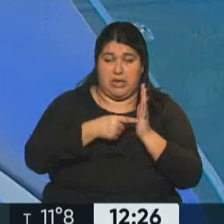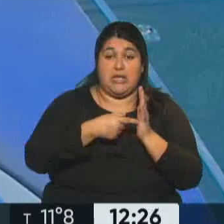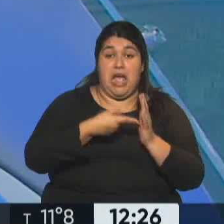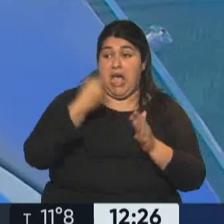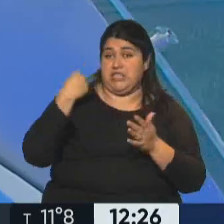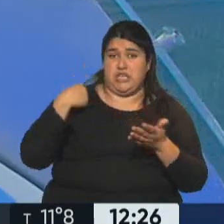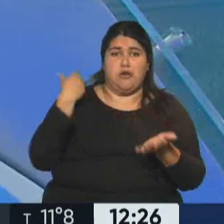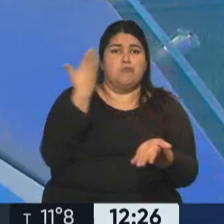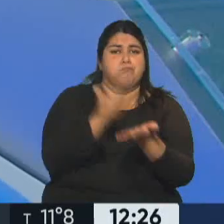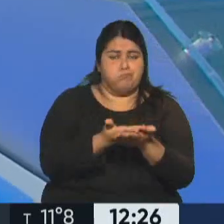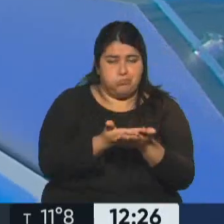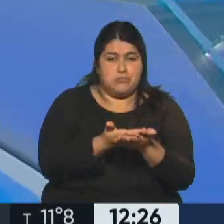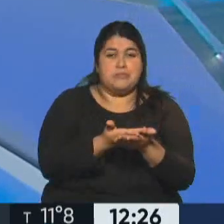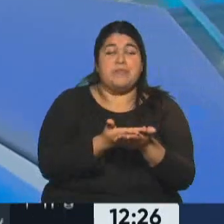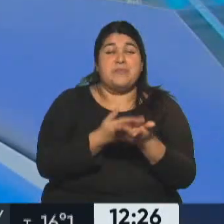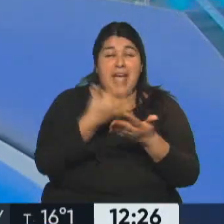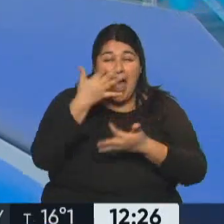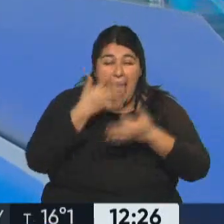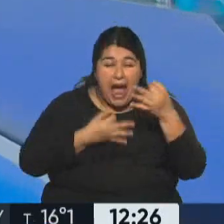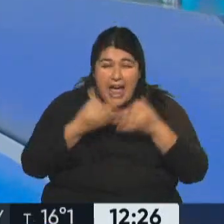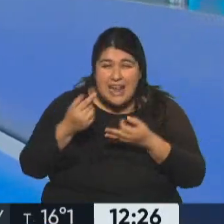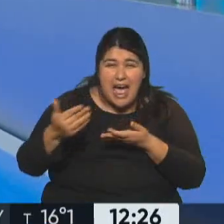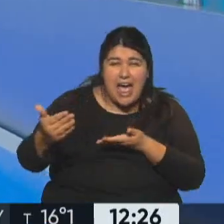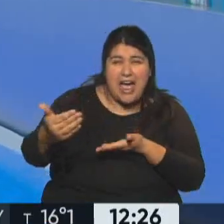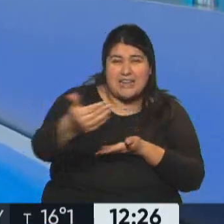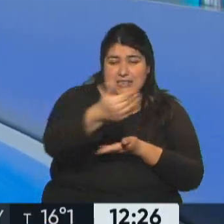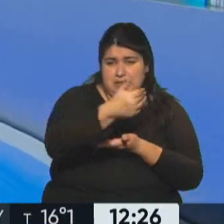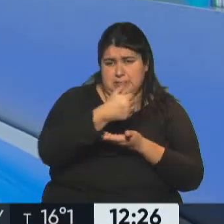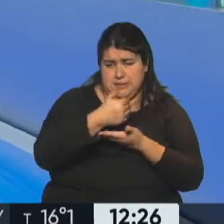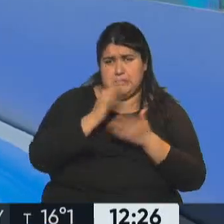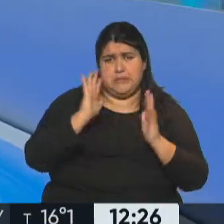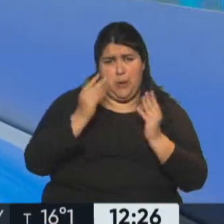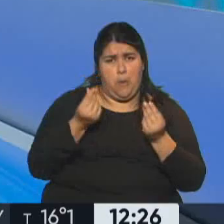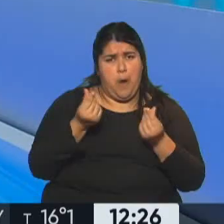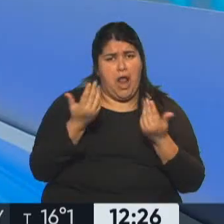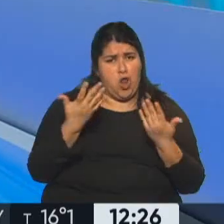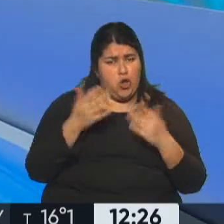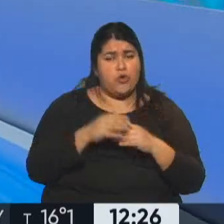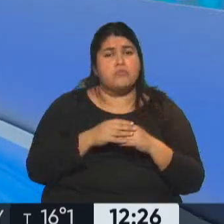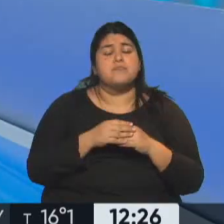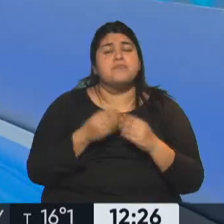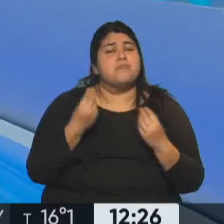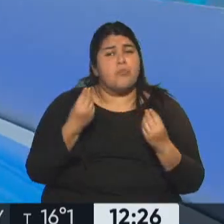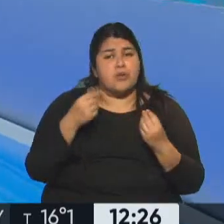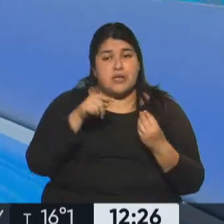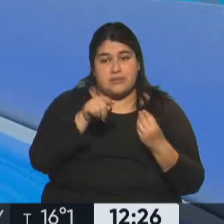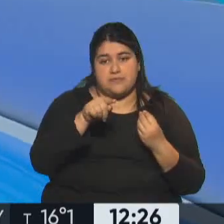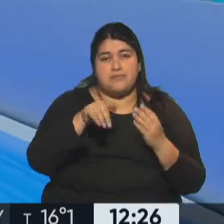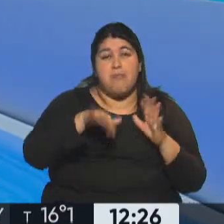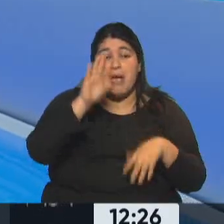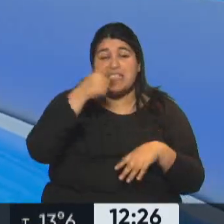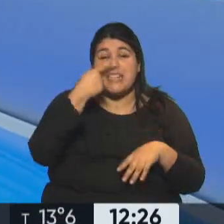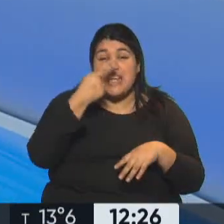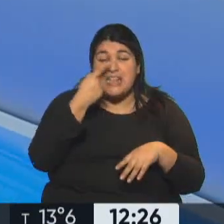anteayer. Es un análisis yo diría de mucha validez, por lo